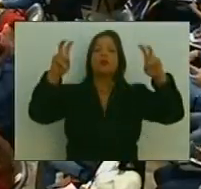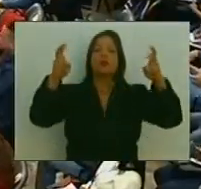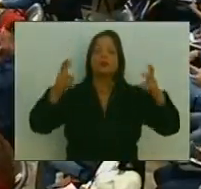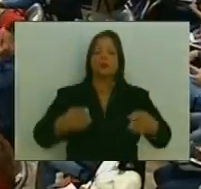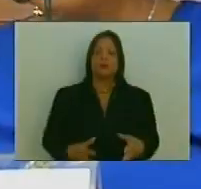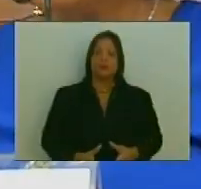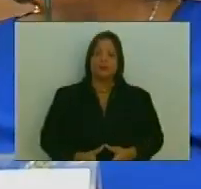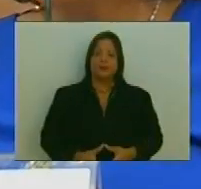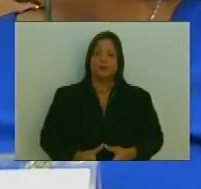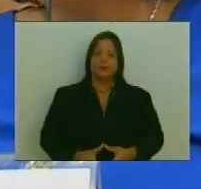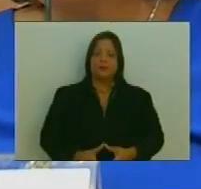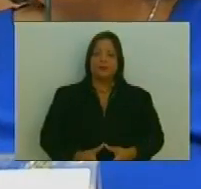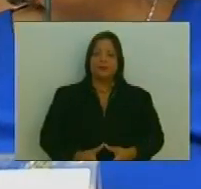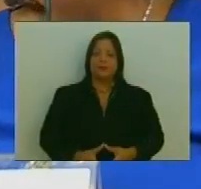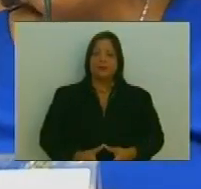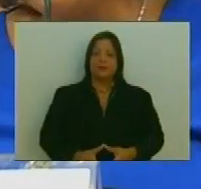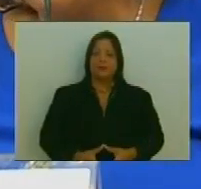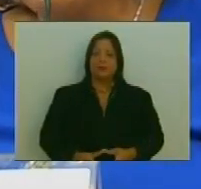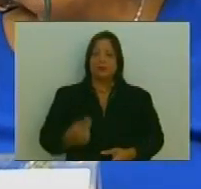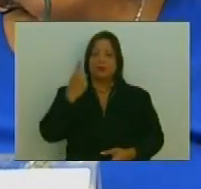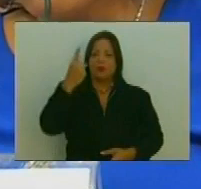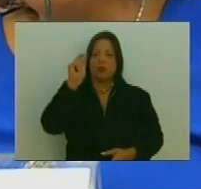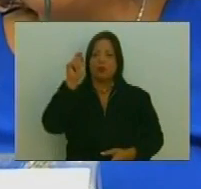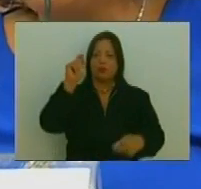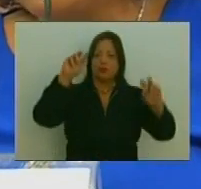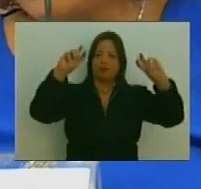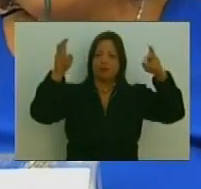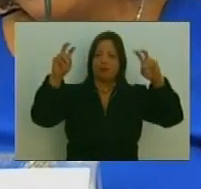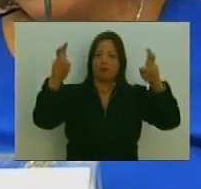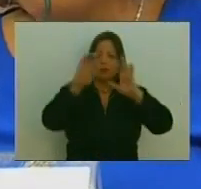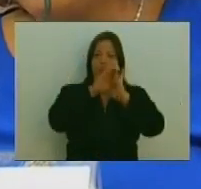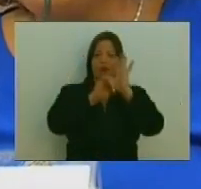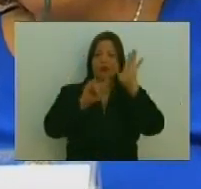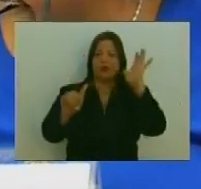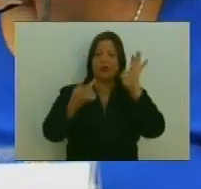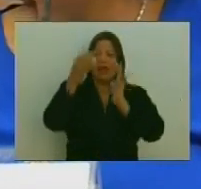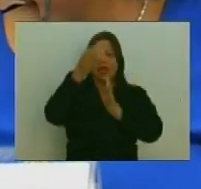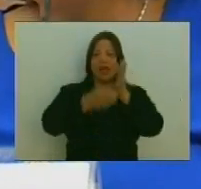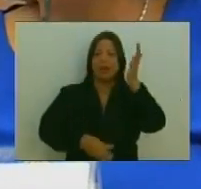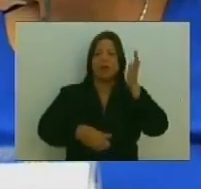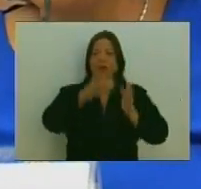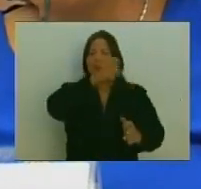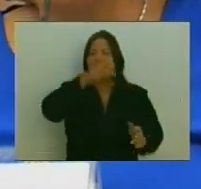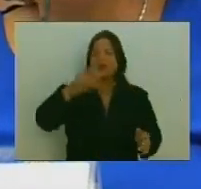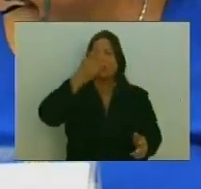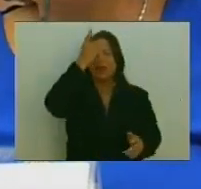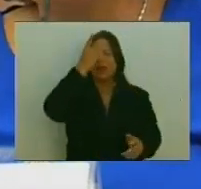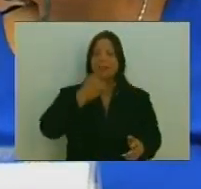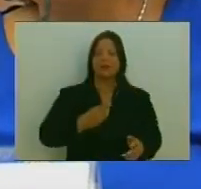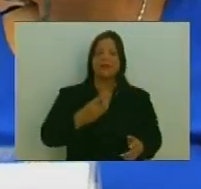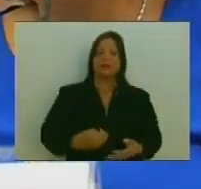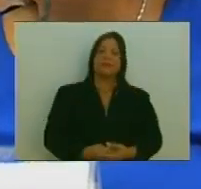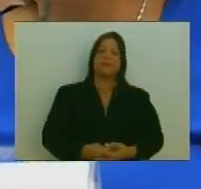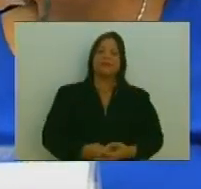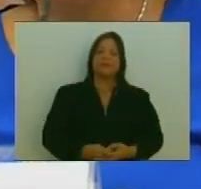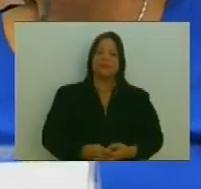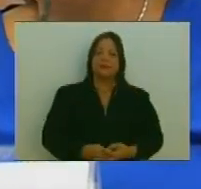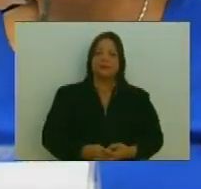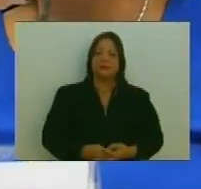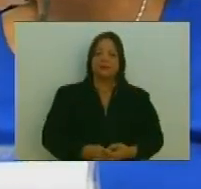del día. Punto 1. Constituyente, capítulo personas con discapacidad.